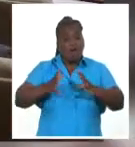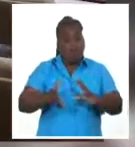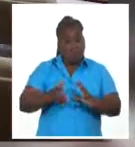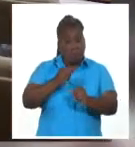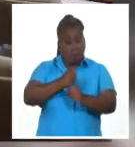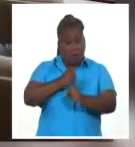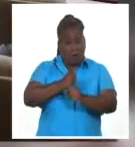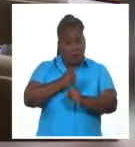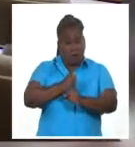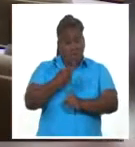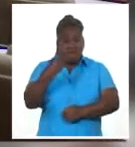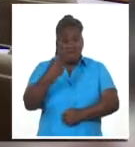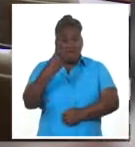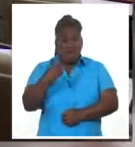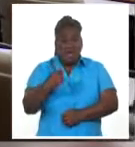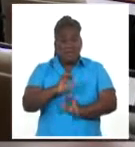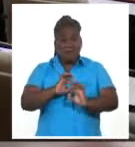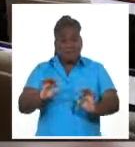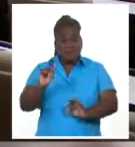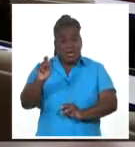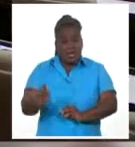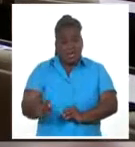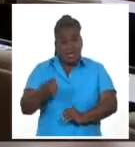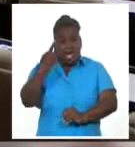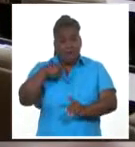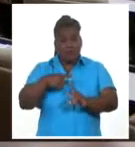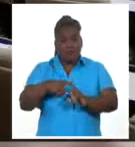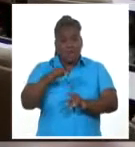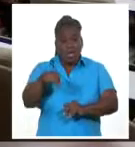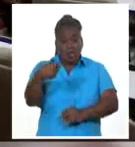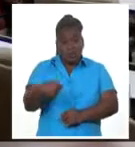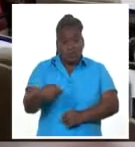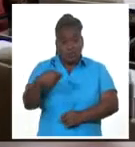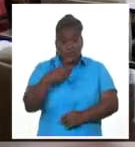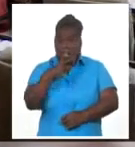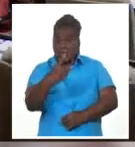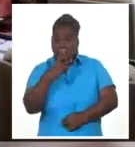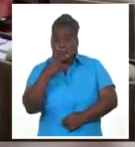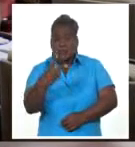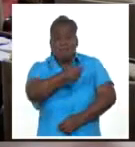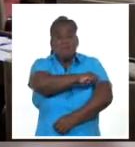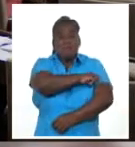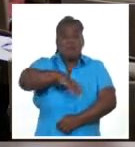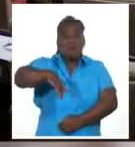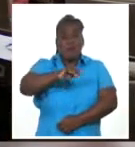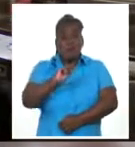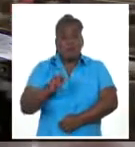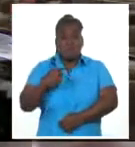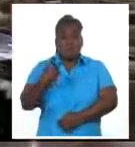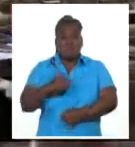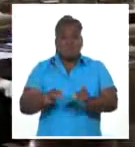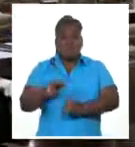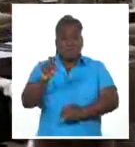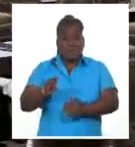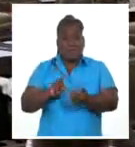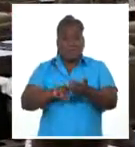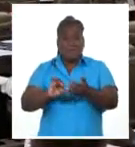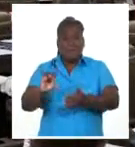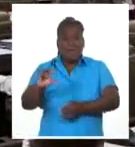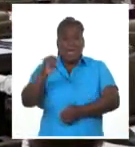de algunos especialistas y auxiliares en el desempeño técnico y en la atención a la población. La viceministra del sector, Pilar Barona